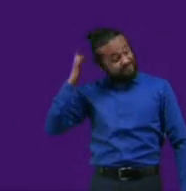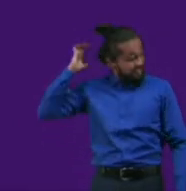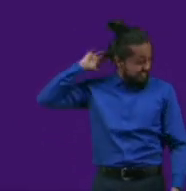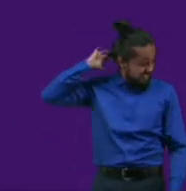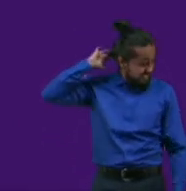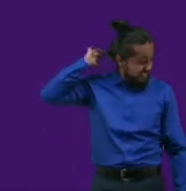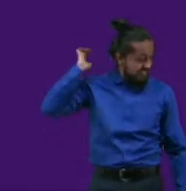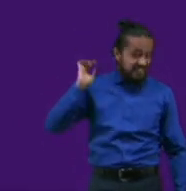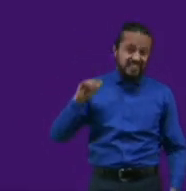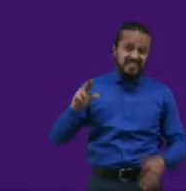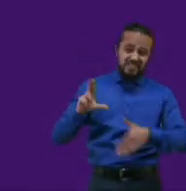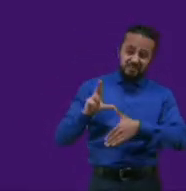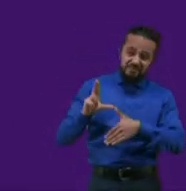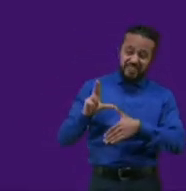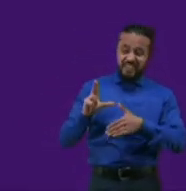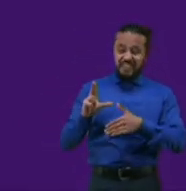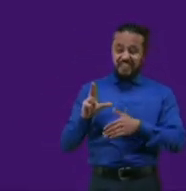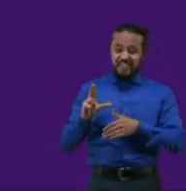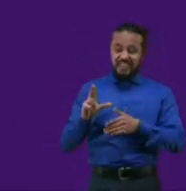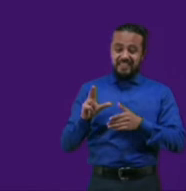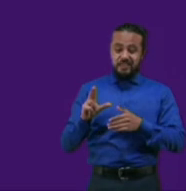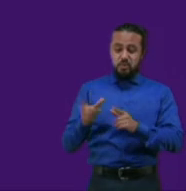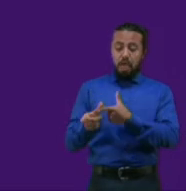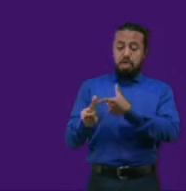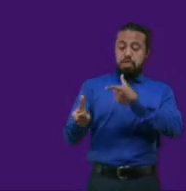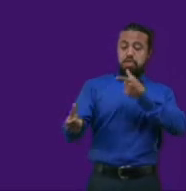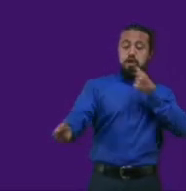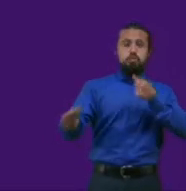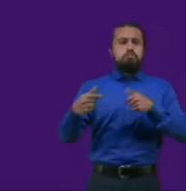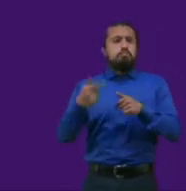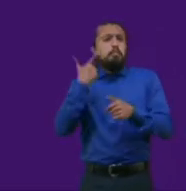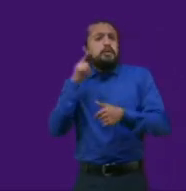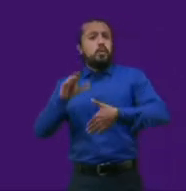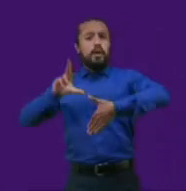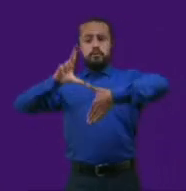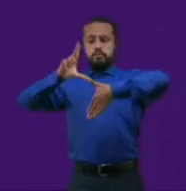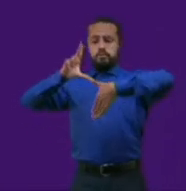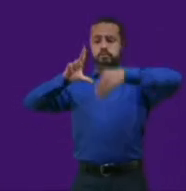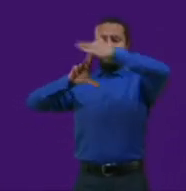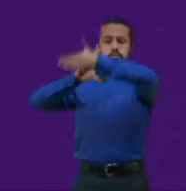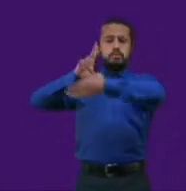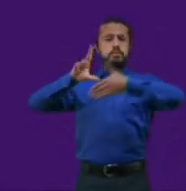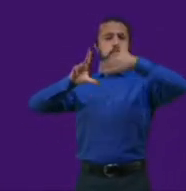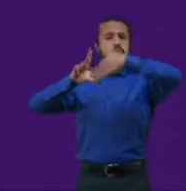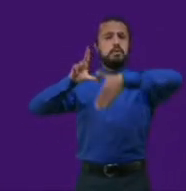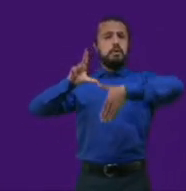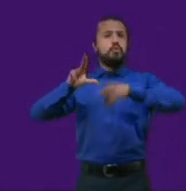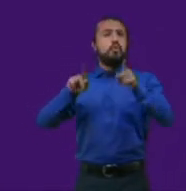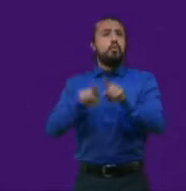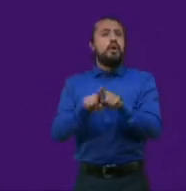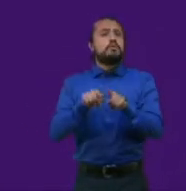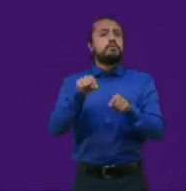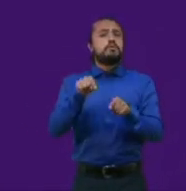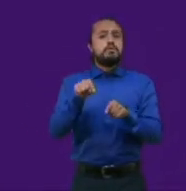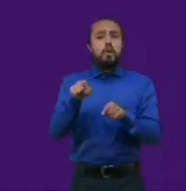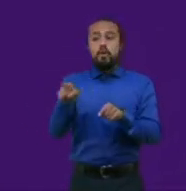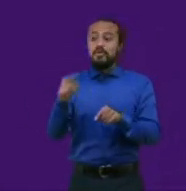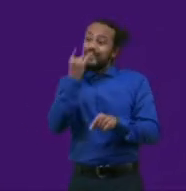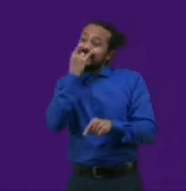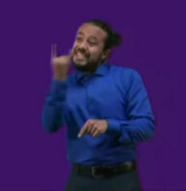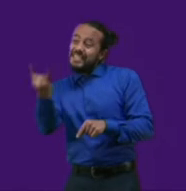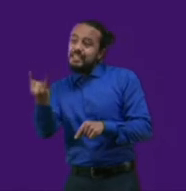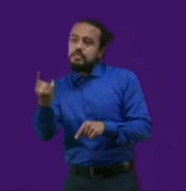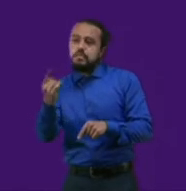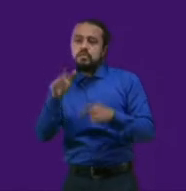¿no tenés algo como más cerquita? Para ellos era como si yo le estoy proponiendo un negocio a Camila, le comienza a gustar, después Camila